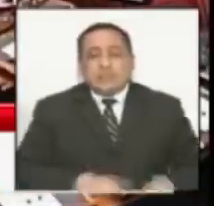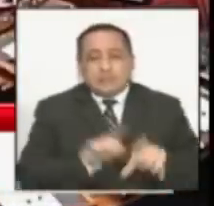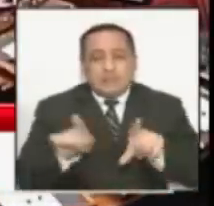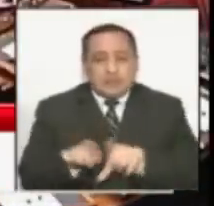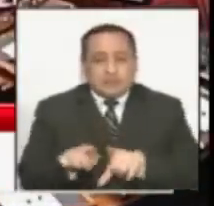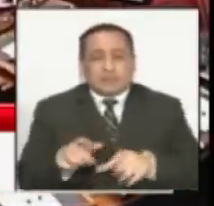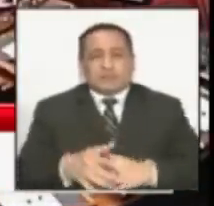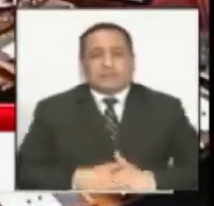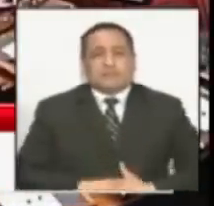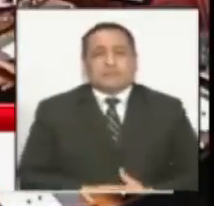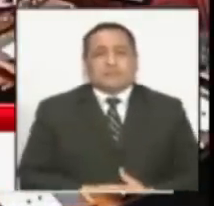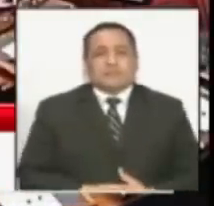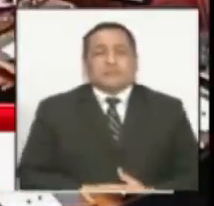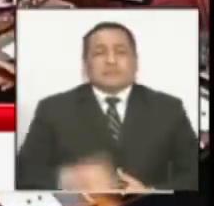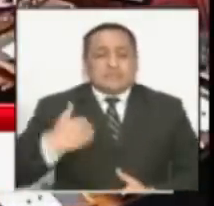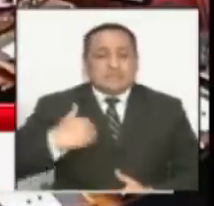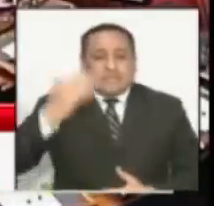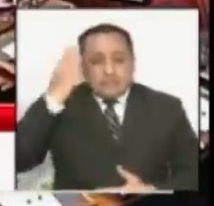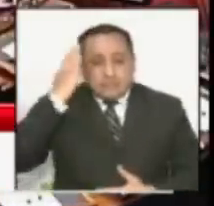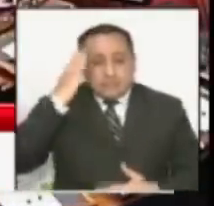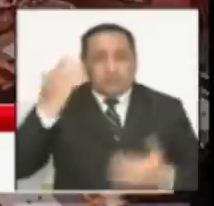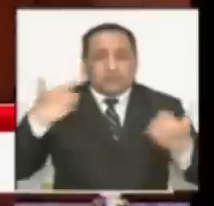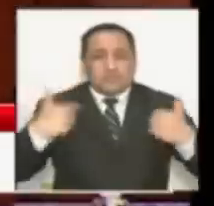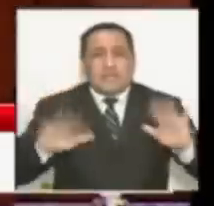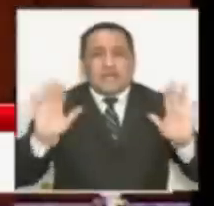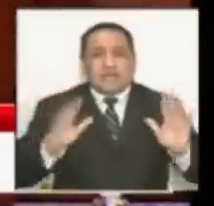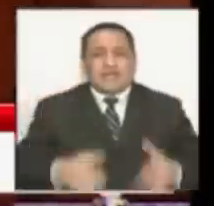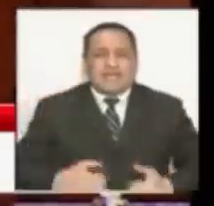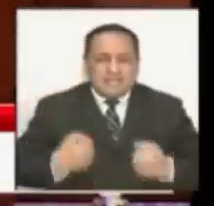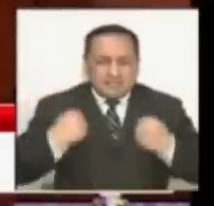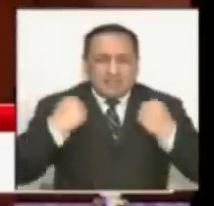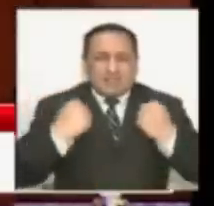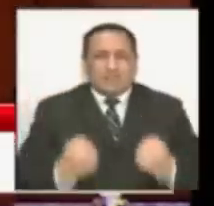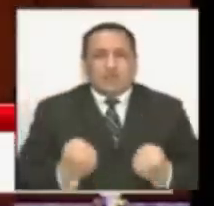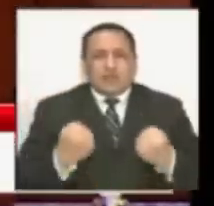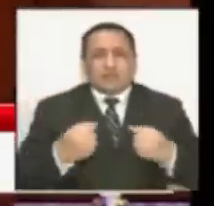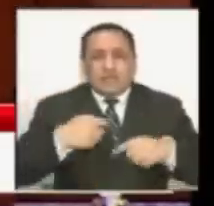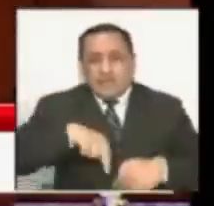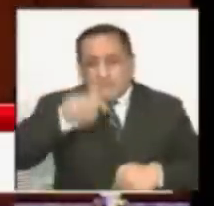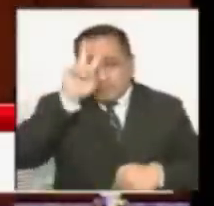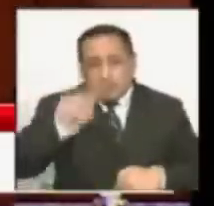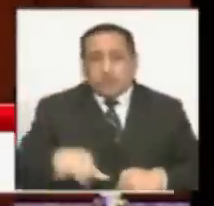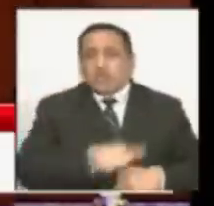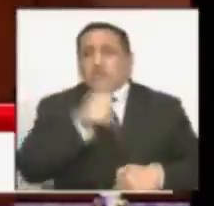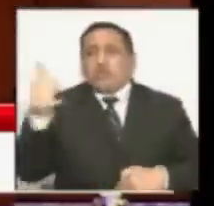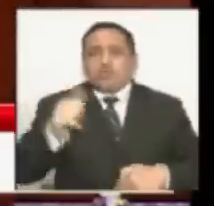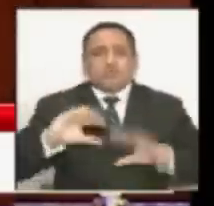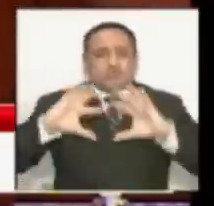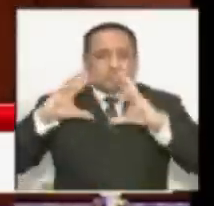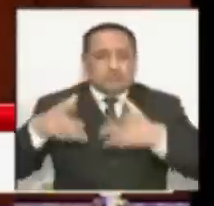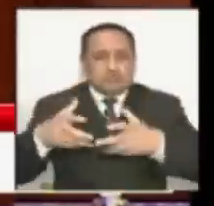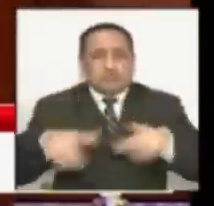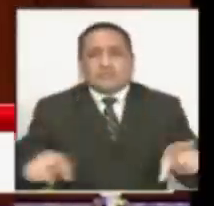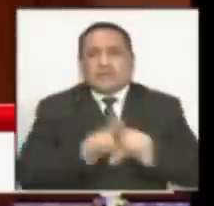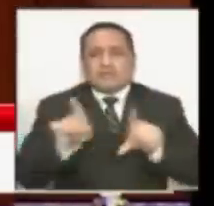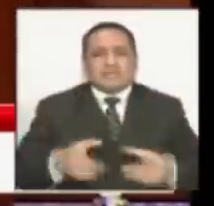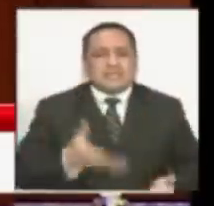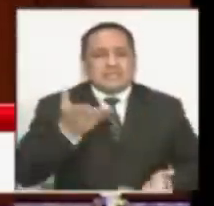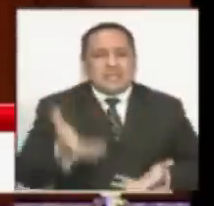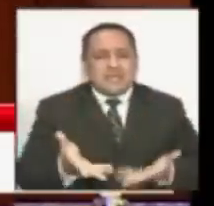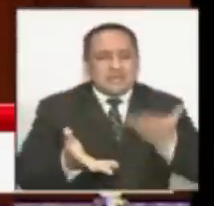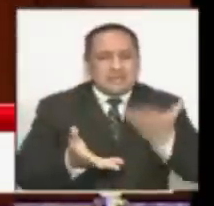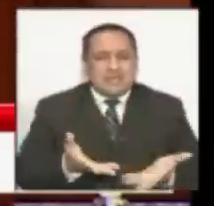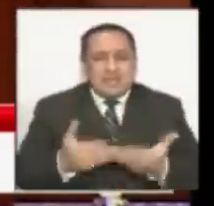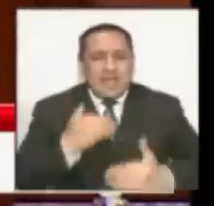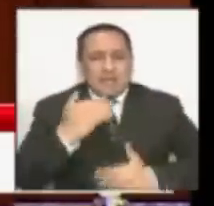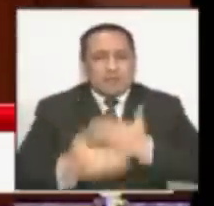También, sabiendo ya que los esfuerzos en nuestro país y en otras partes del mundo están llegando ya